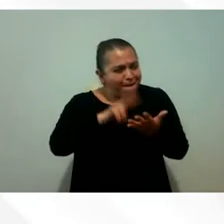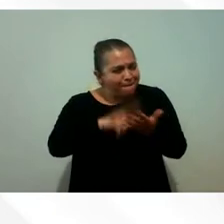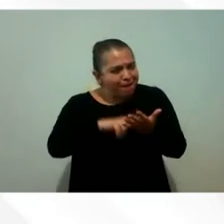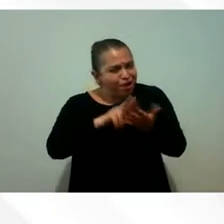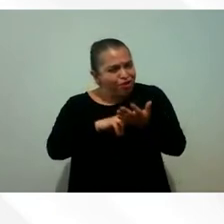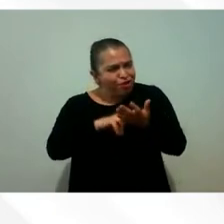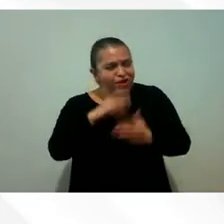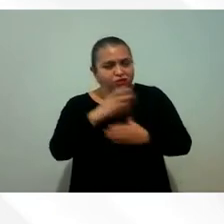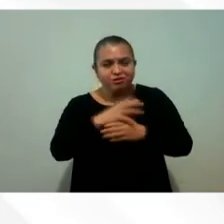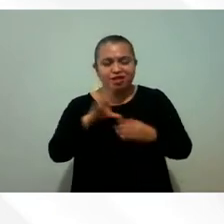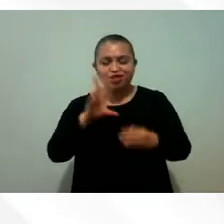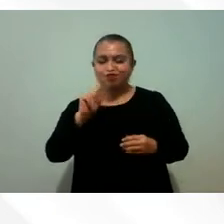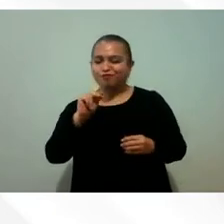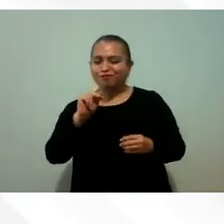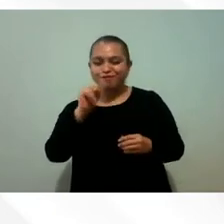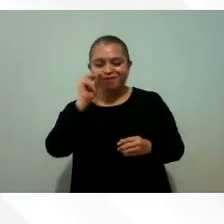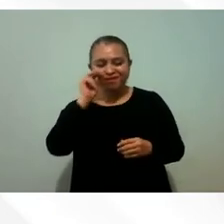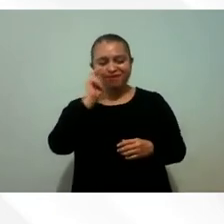es visible.